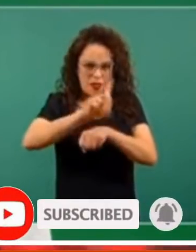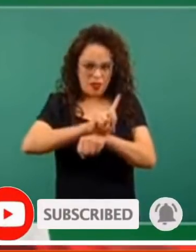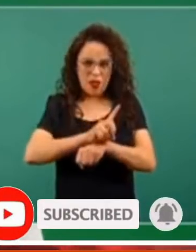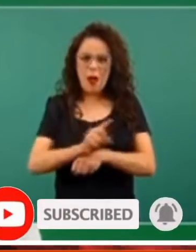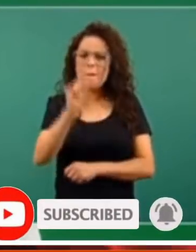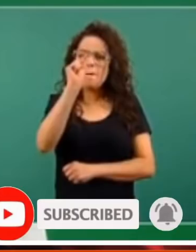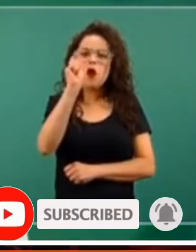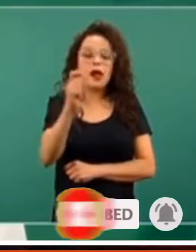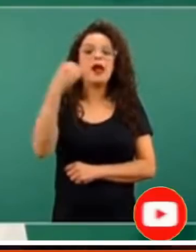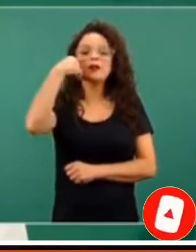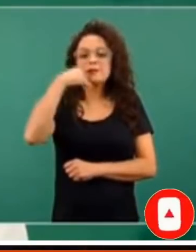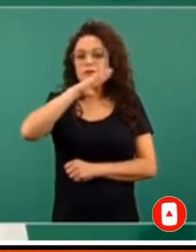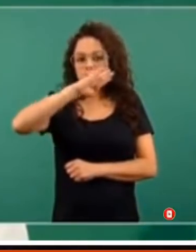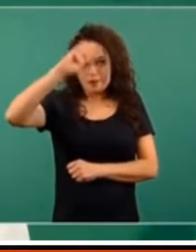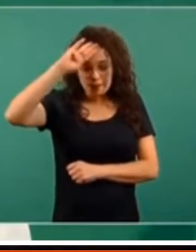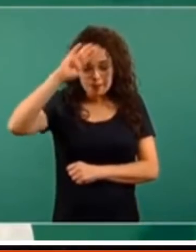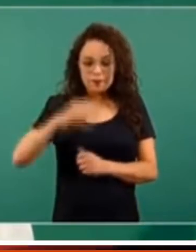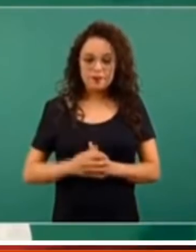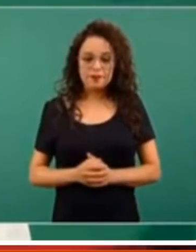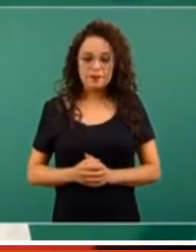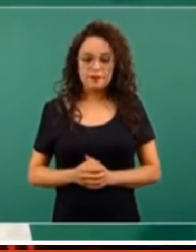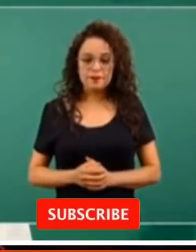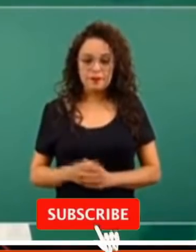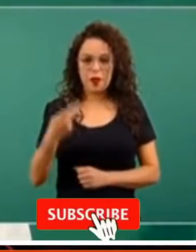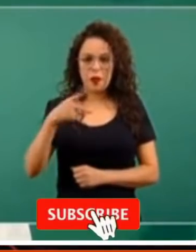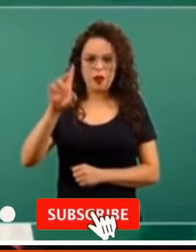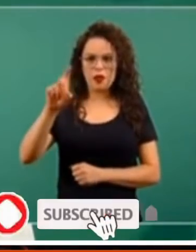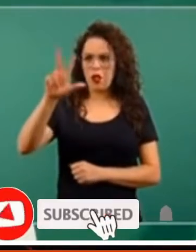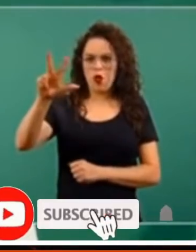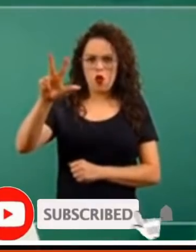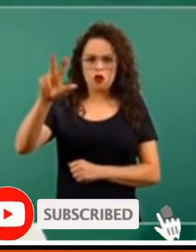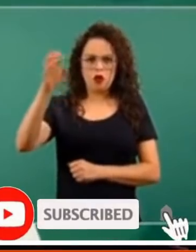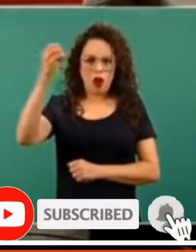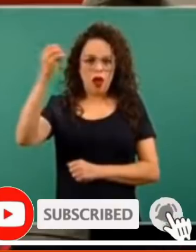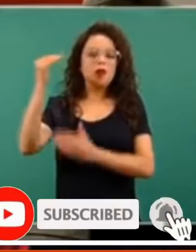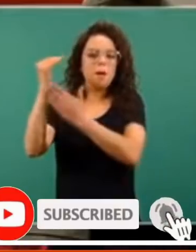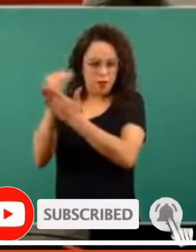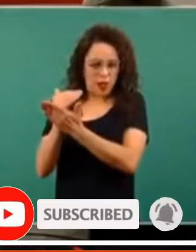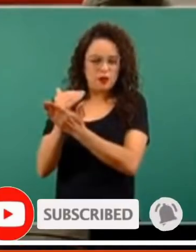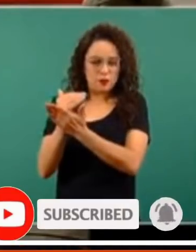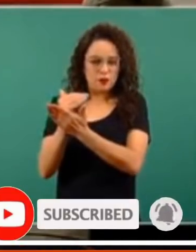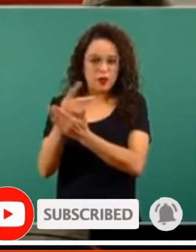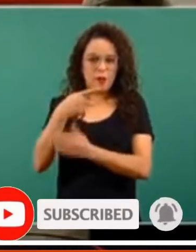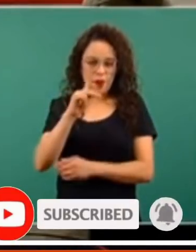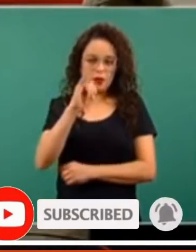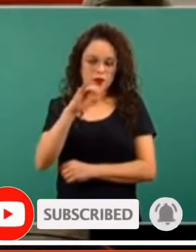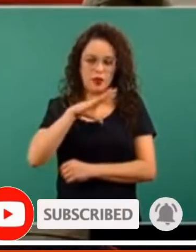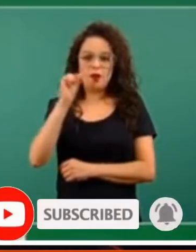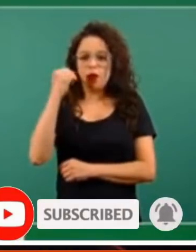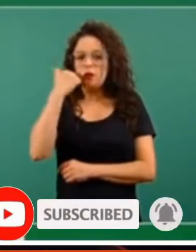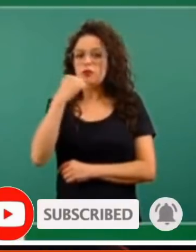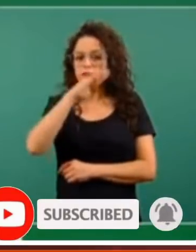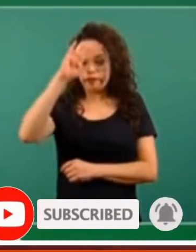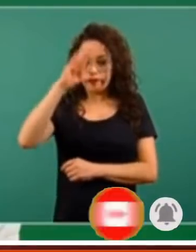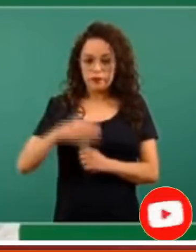febrícula, es decir, aumento de la temperatura, pero por debajo de los 38 grados, y hasta el momento sugiere que está